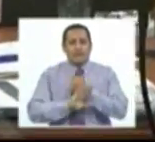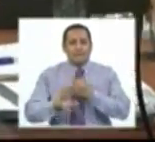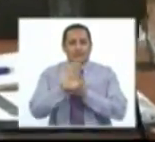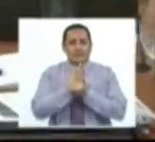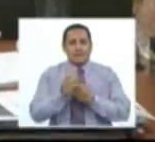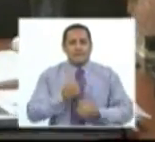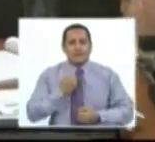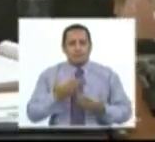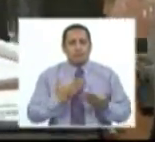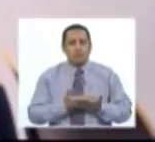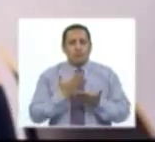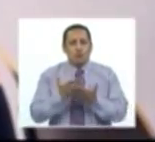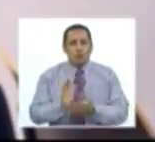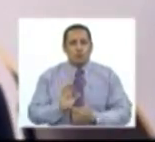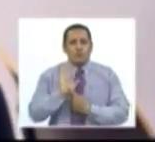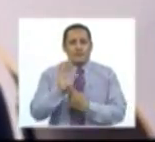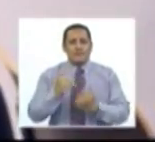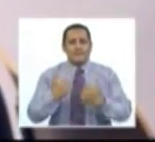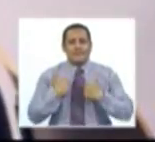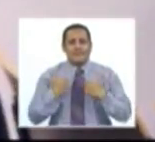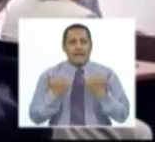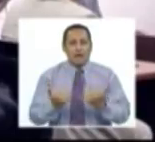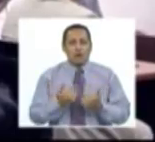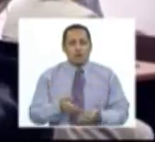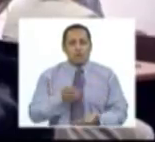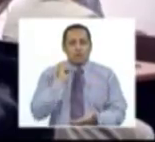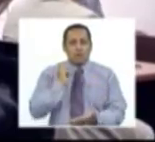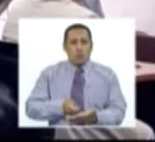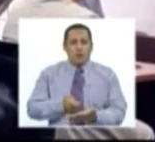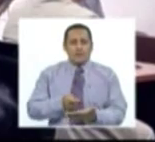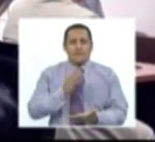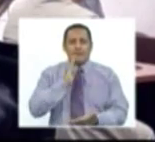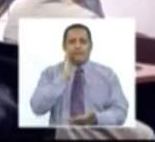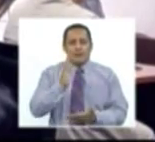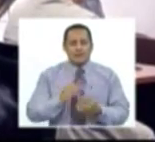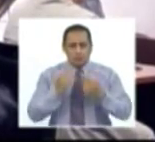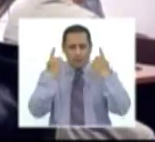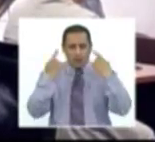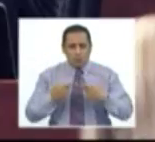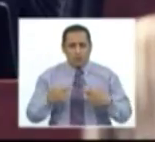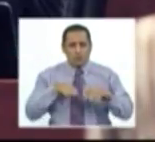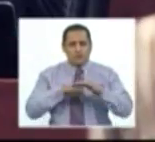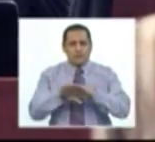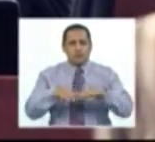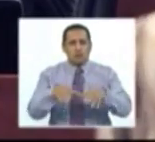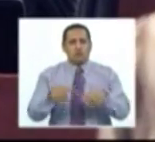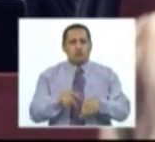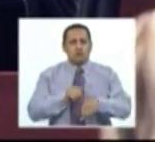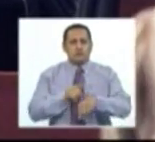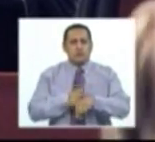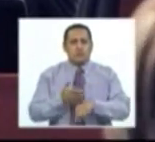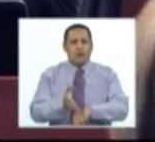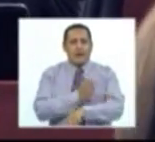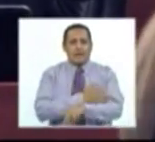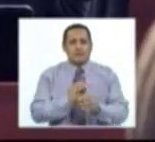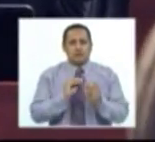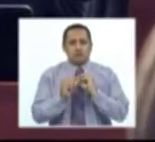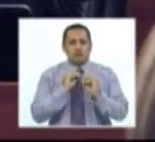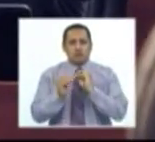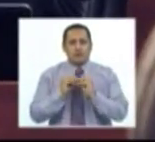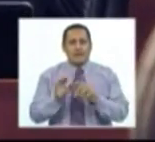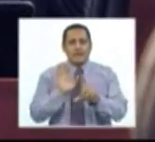producir prueba y de obtener una sentencia que decida la causa dentro de un plazo preestablecido en la